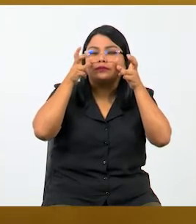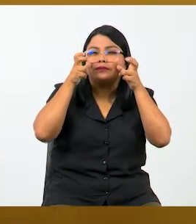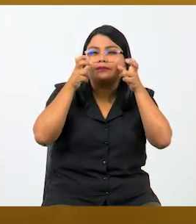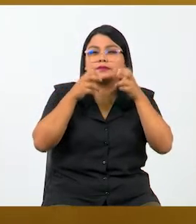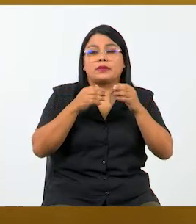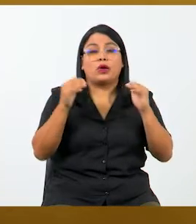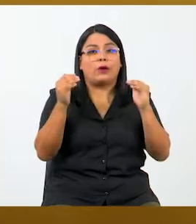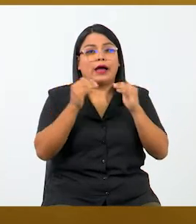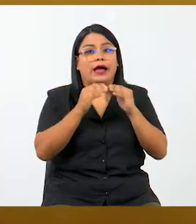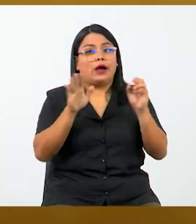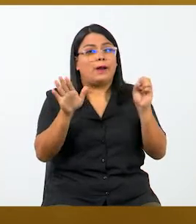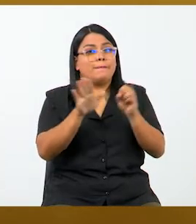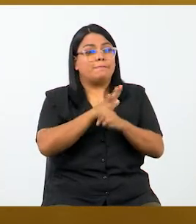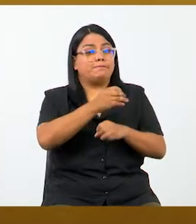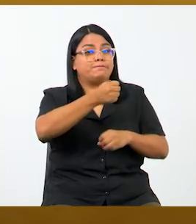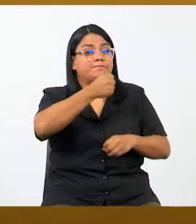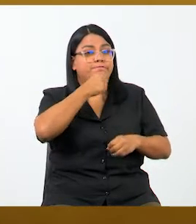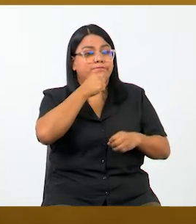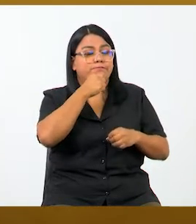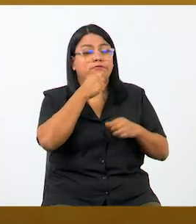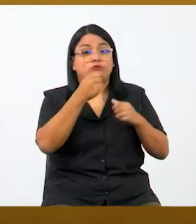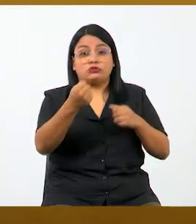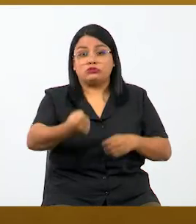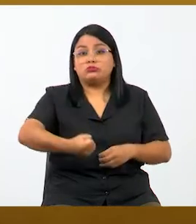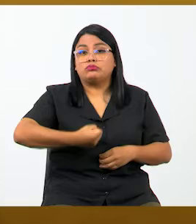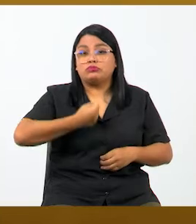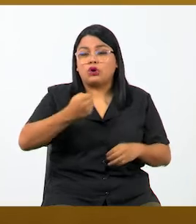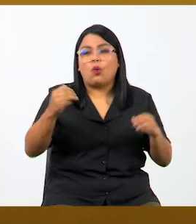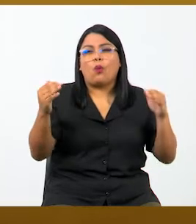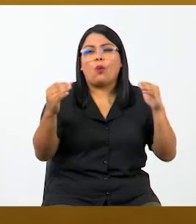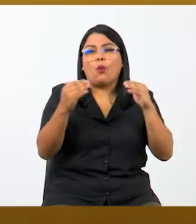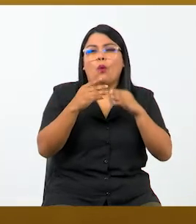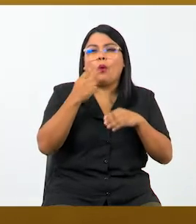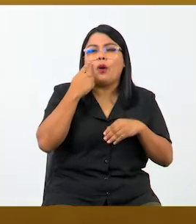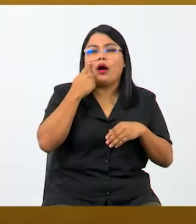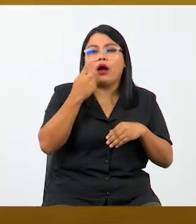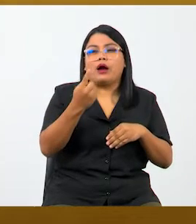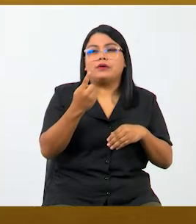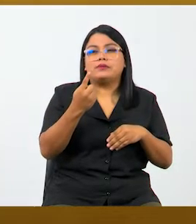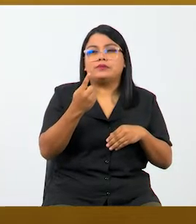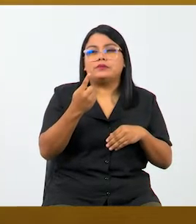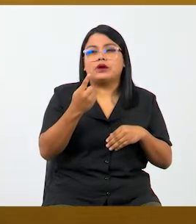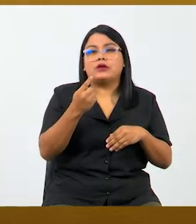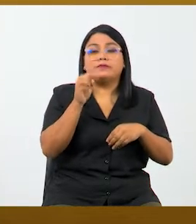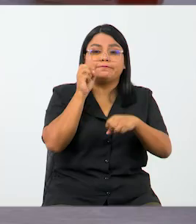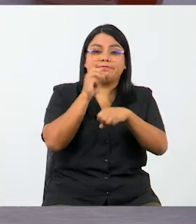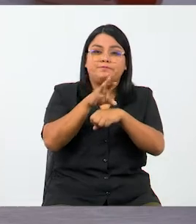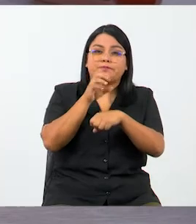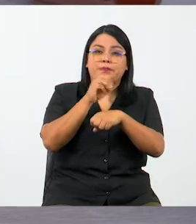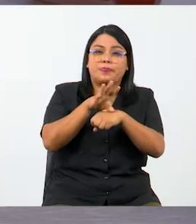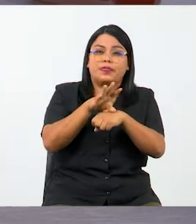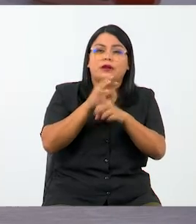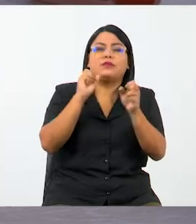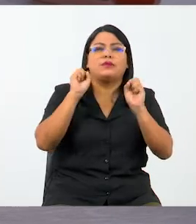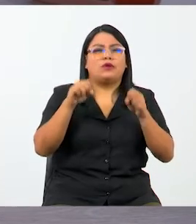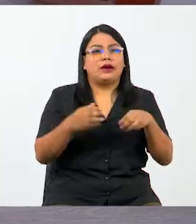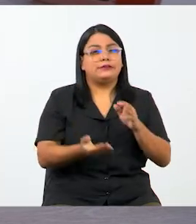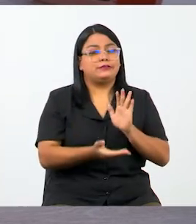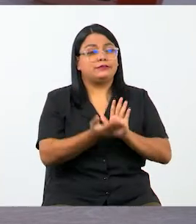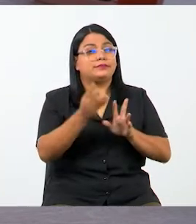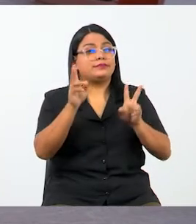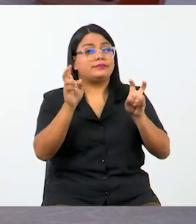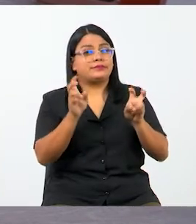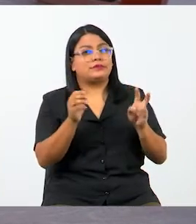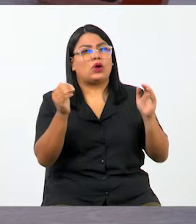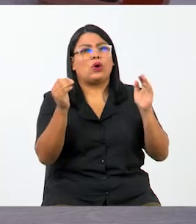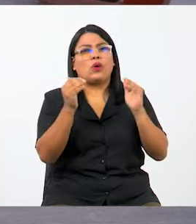información valiosa, también percibimos aquellas orientaciones para el desarrollo de los contenidos, así como también para